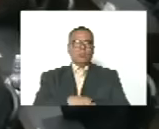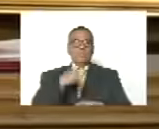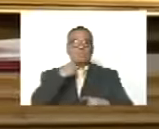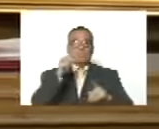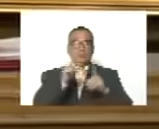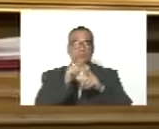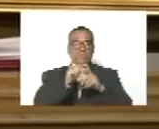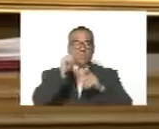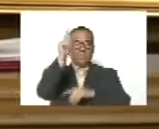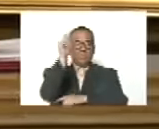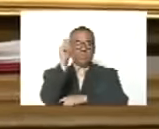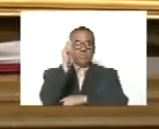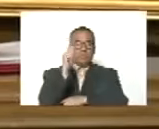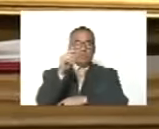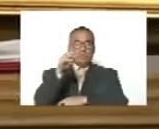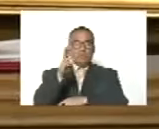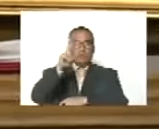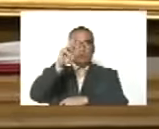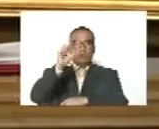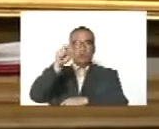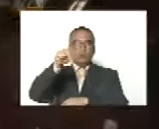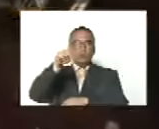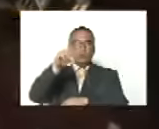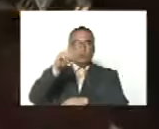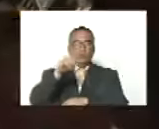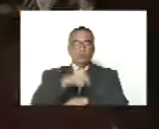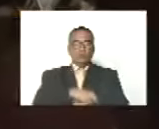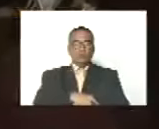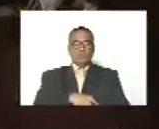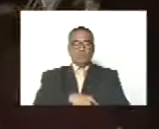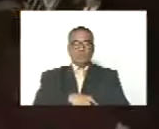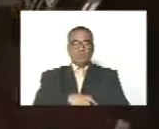Voy a dejar en el derecho de palabra al diputado Bruno Galo.